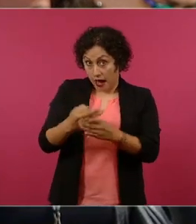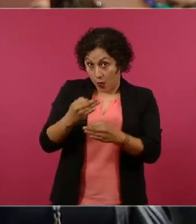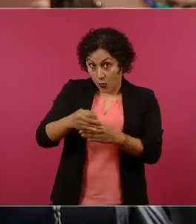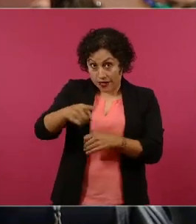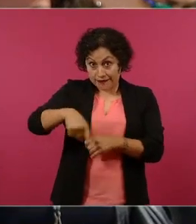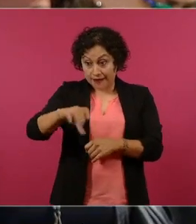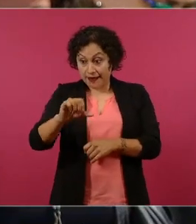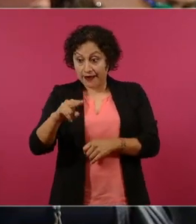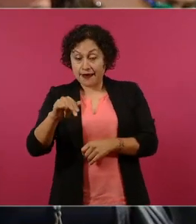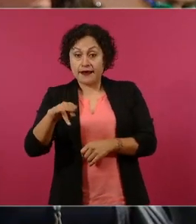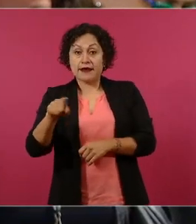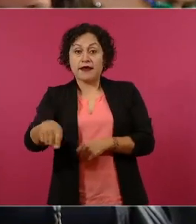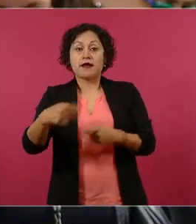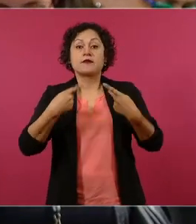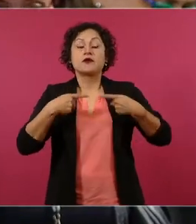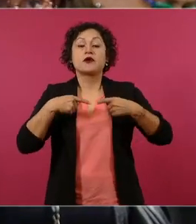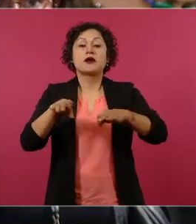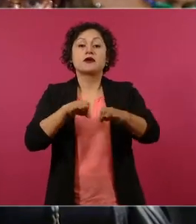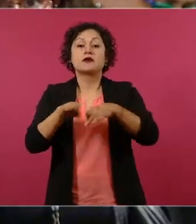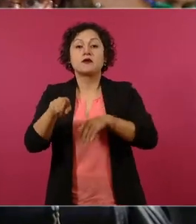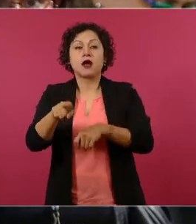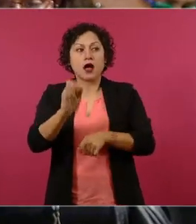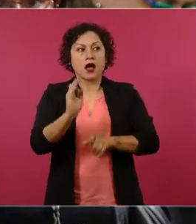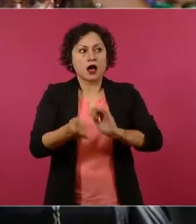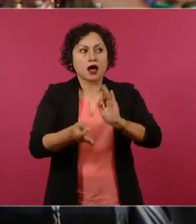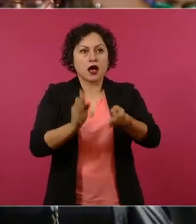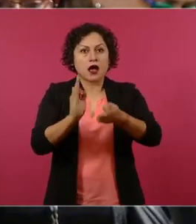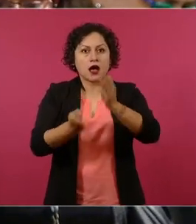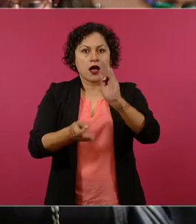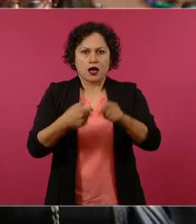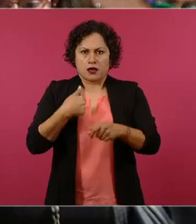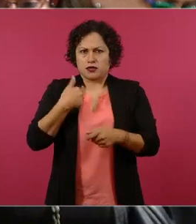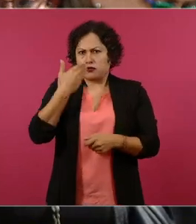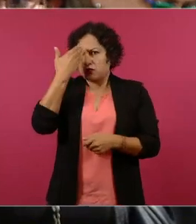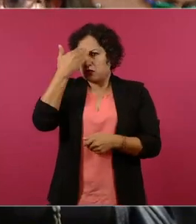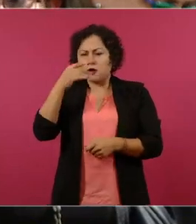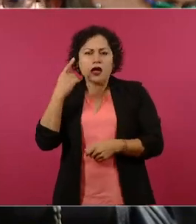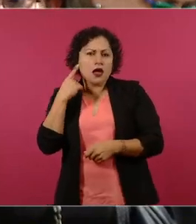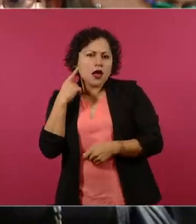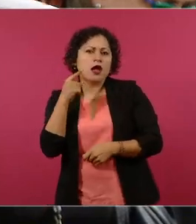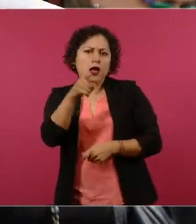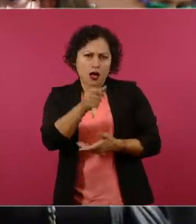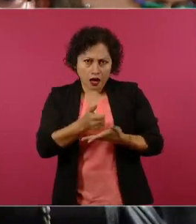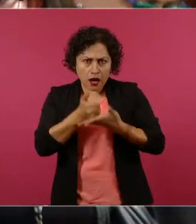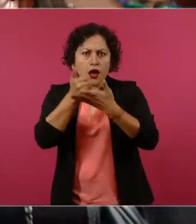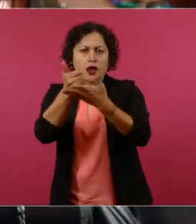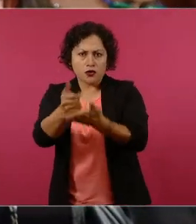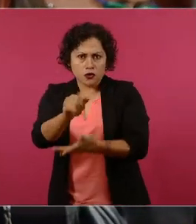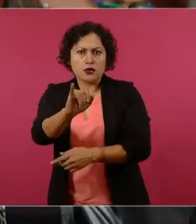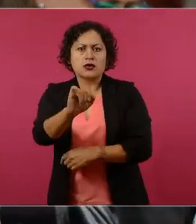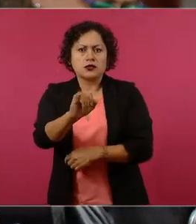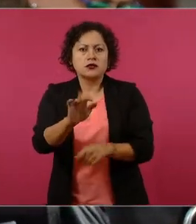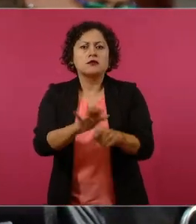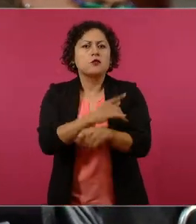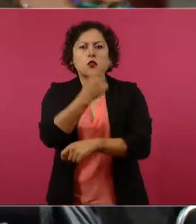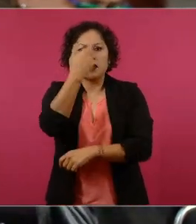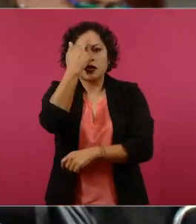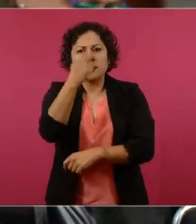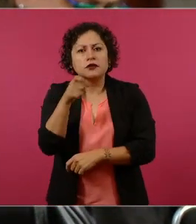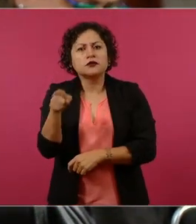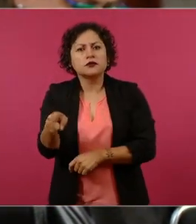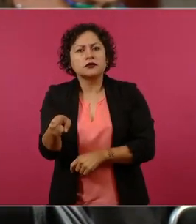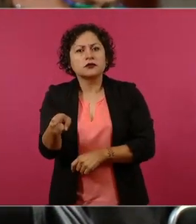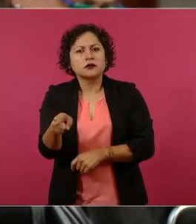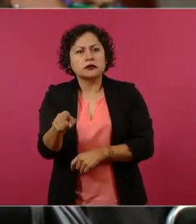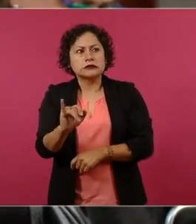entendido que sí les está usted tratando de ayudar porque porque ya vieron que les V ya ya tienen